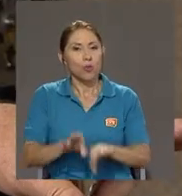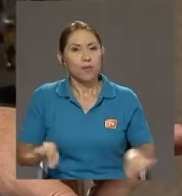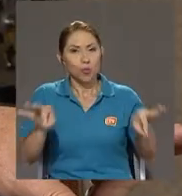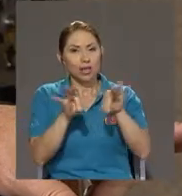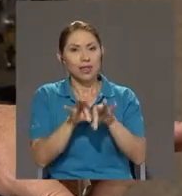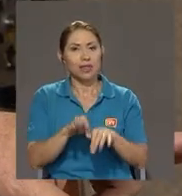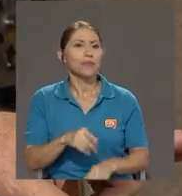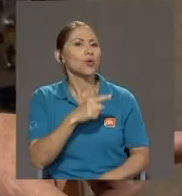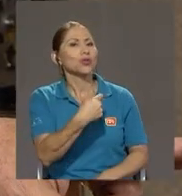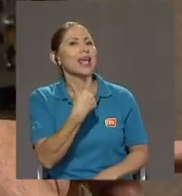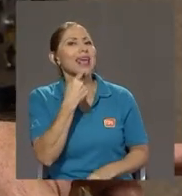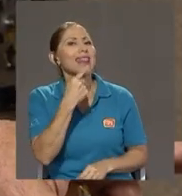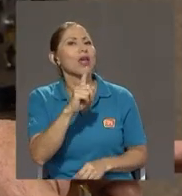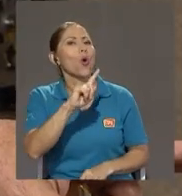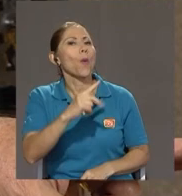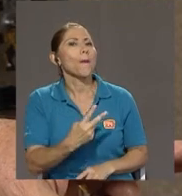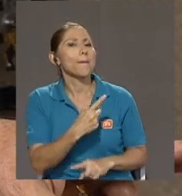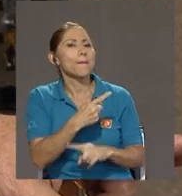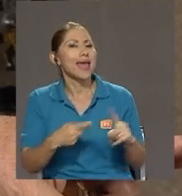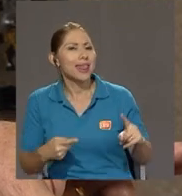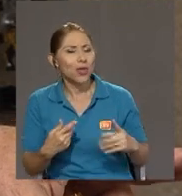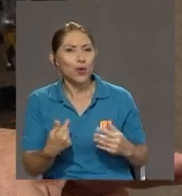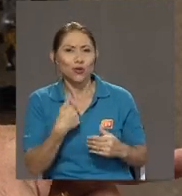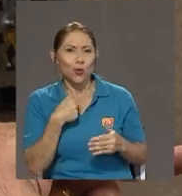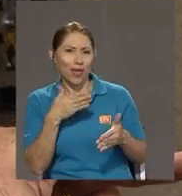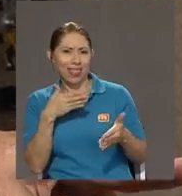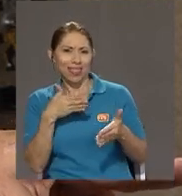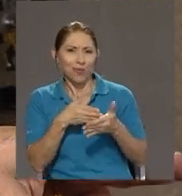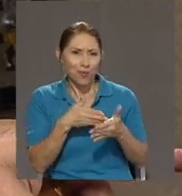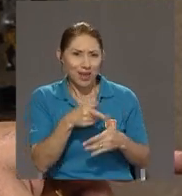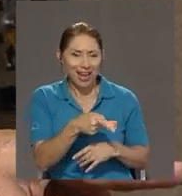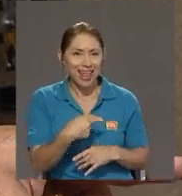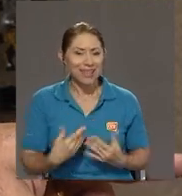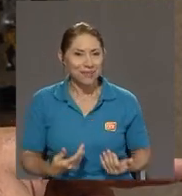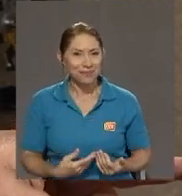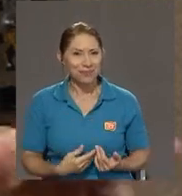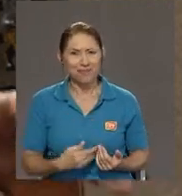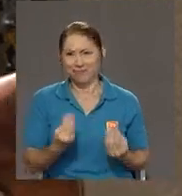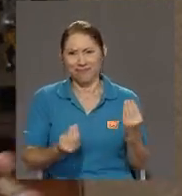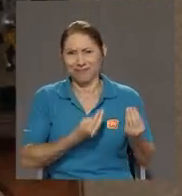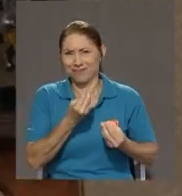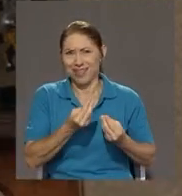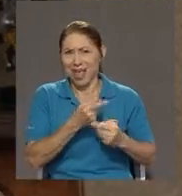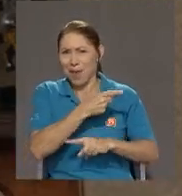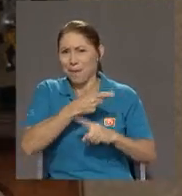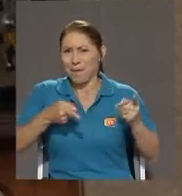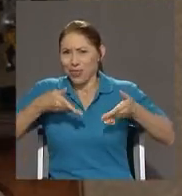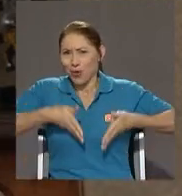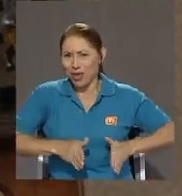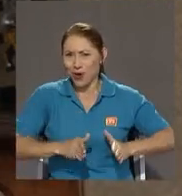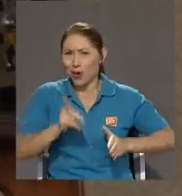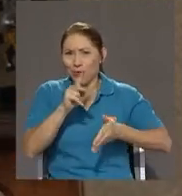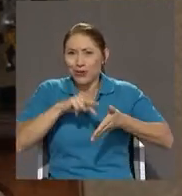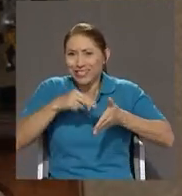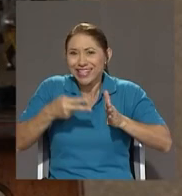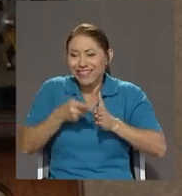mencionó el medio, voy a interrumpirla ahí, que es eso del medio hijo no es un hijo que tiene